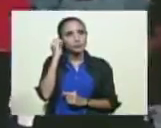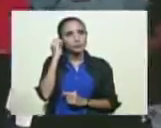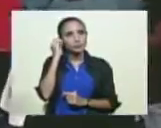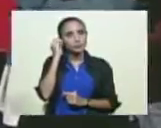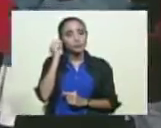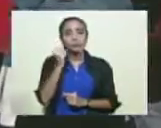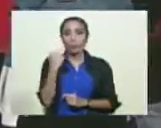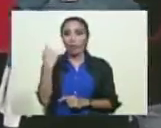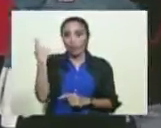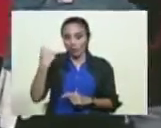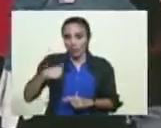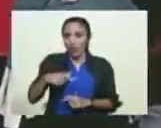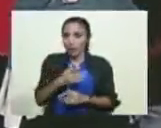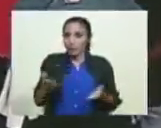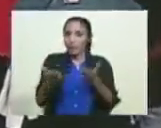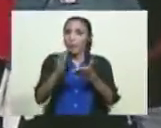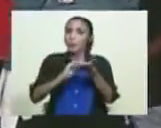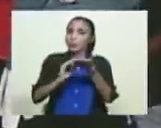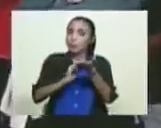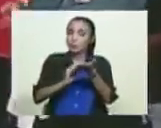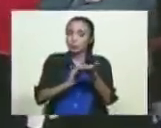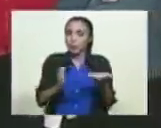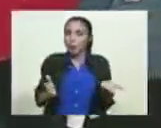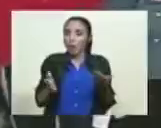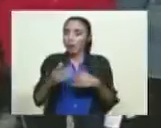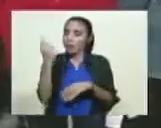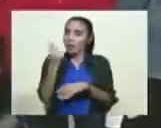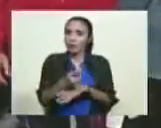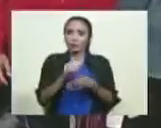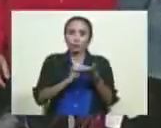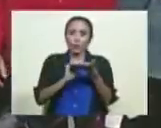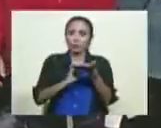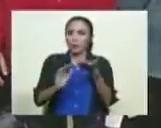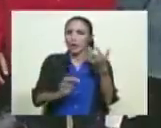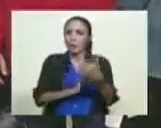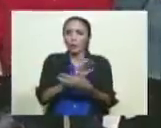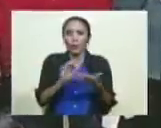Tenemos que vencer las mafias económicas.